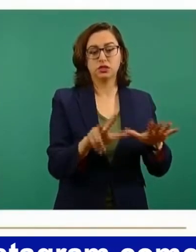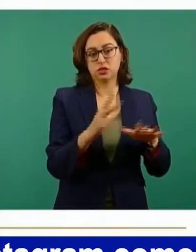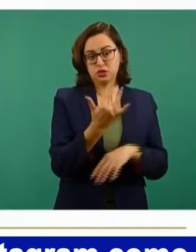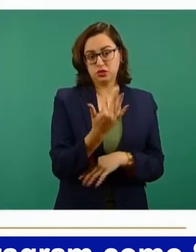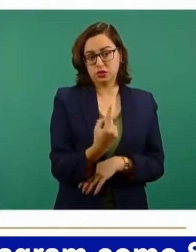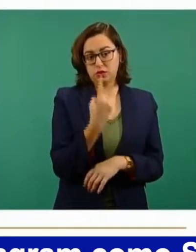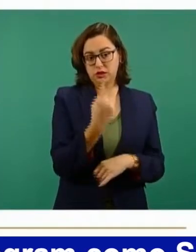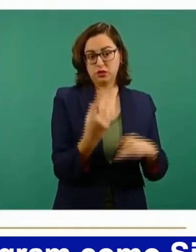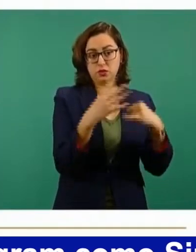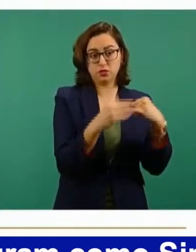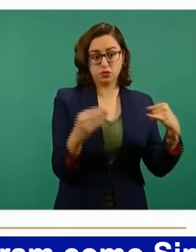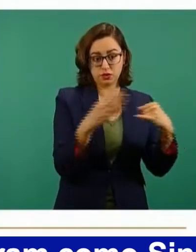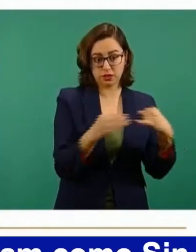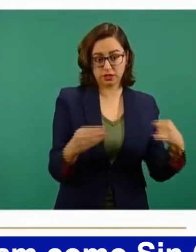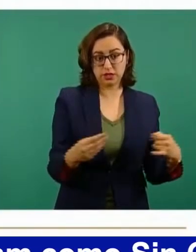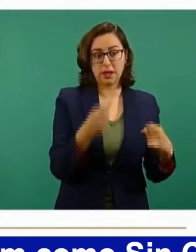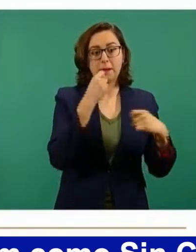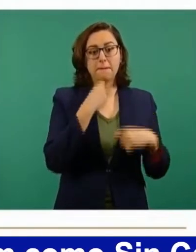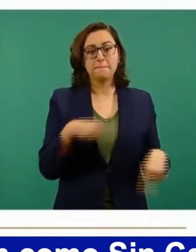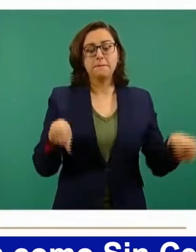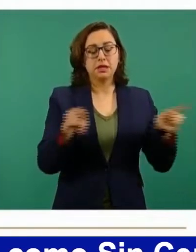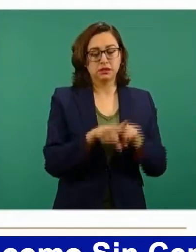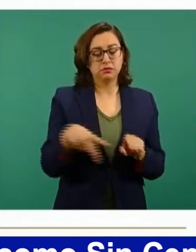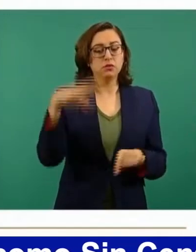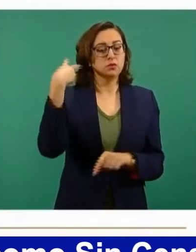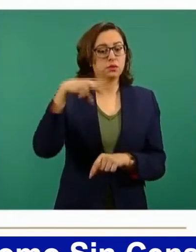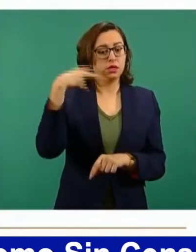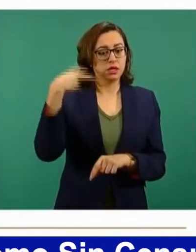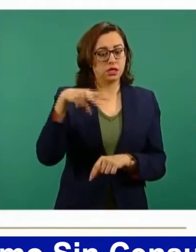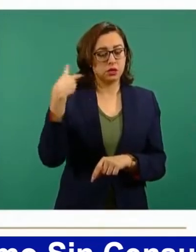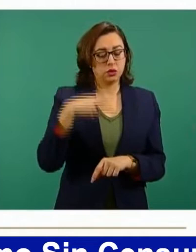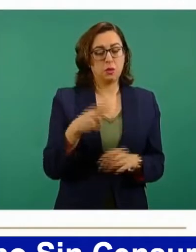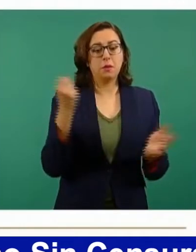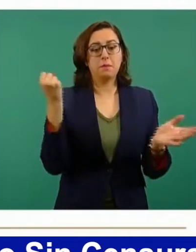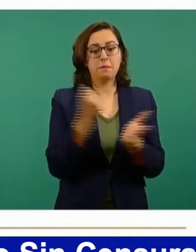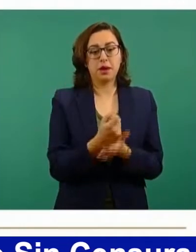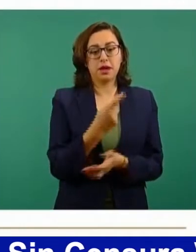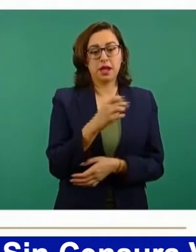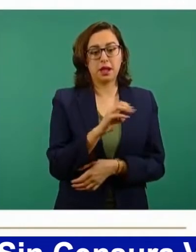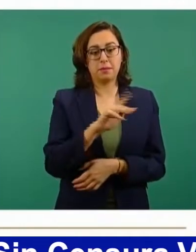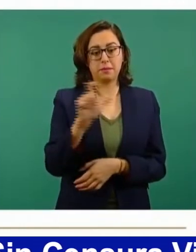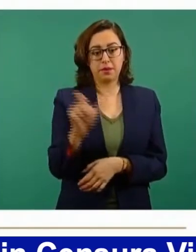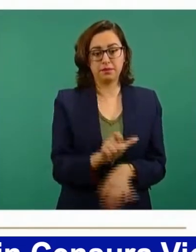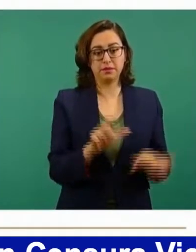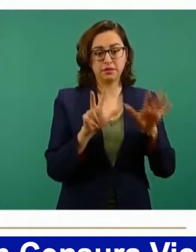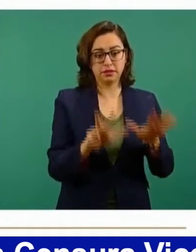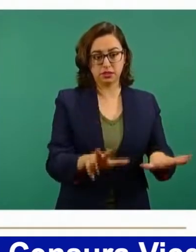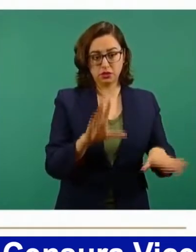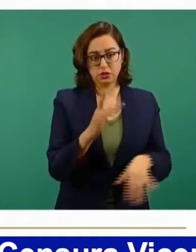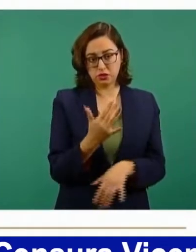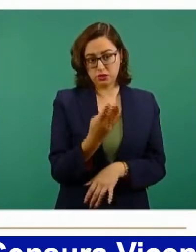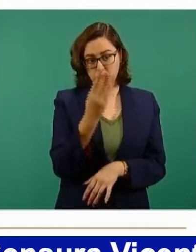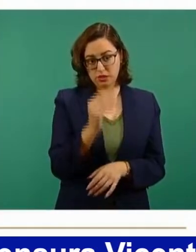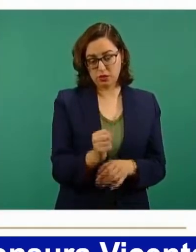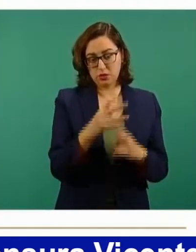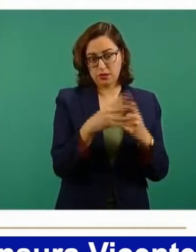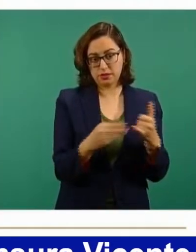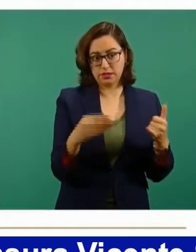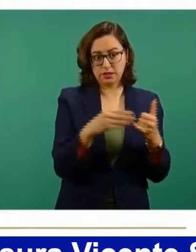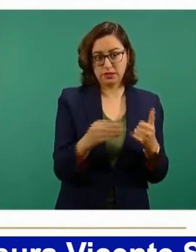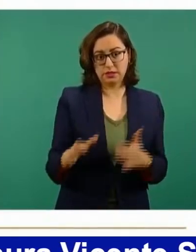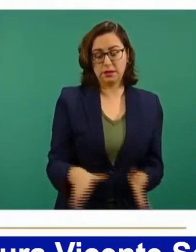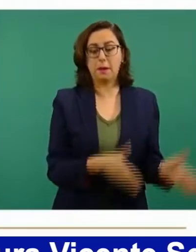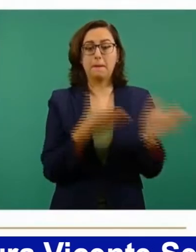con 51 centavos. Y en Medellín Bravo, Veracruz, por la franquicia Pemex en 18 pesos con 59